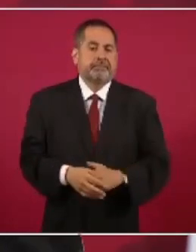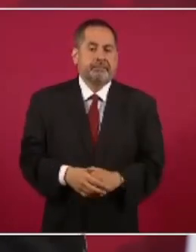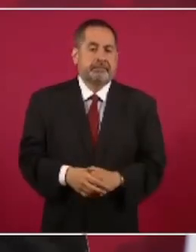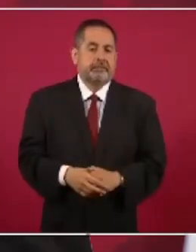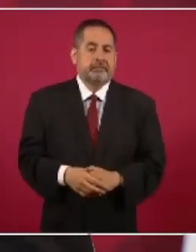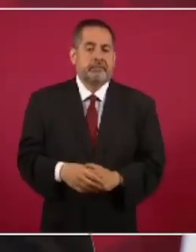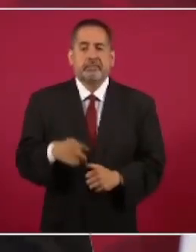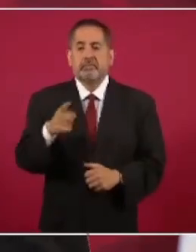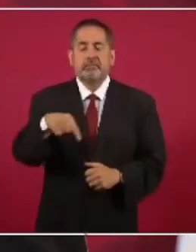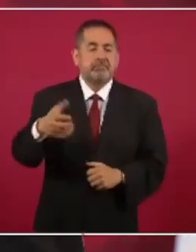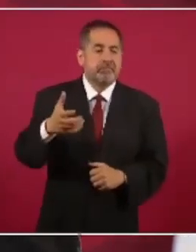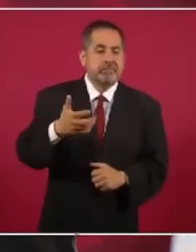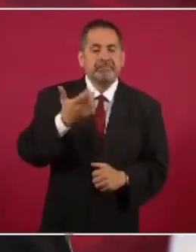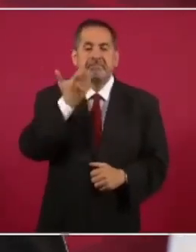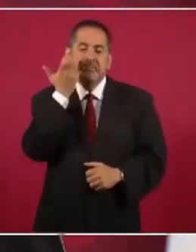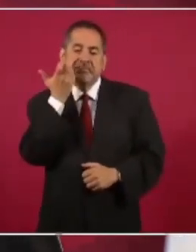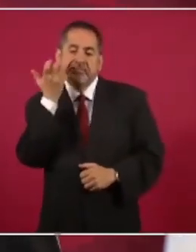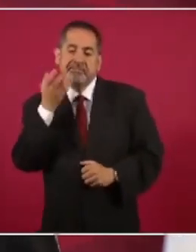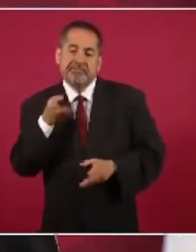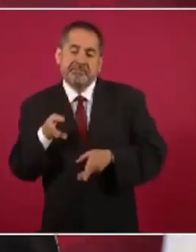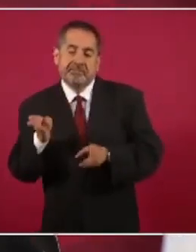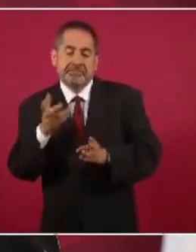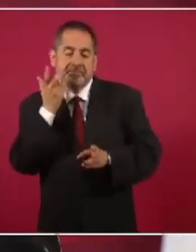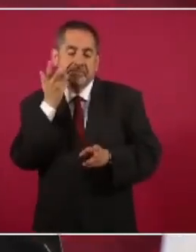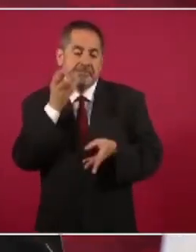actúan de manera tendenciosa.